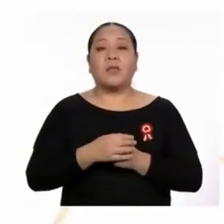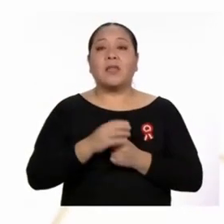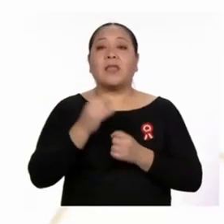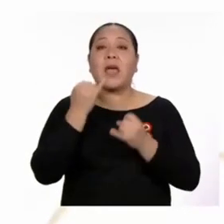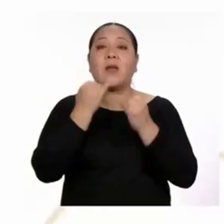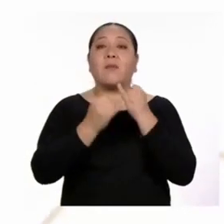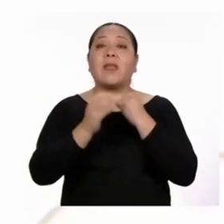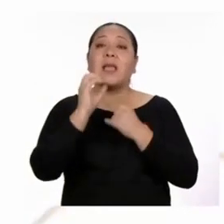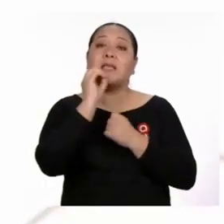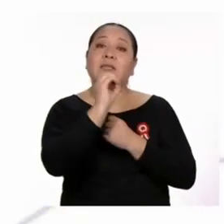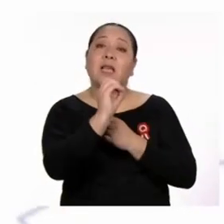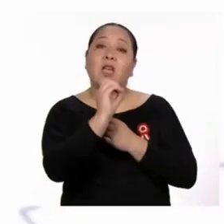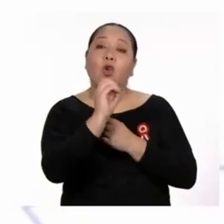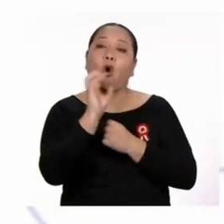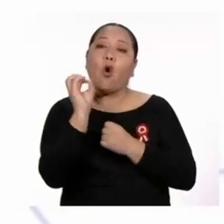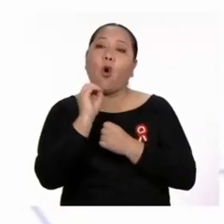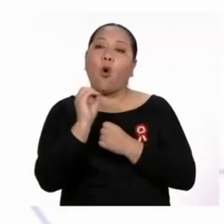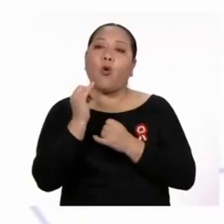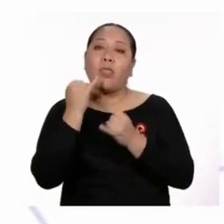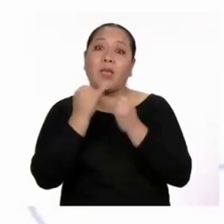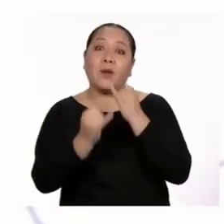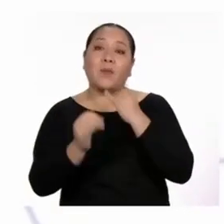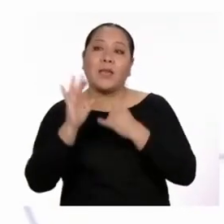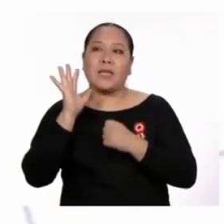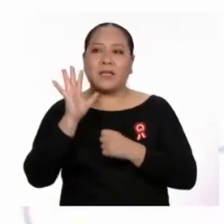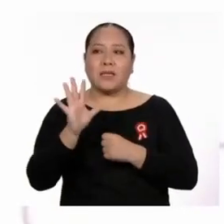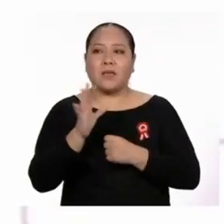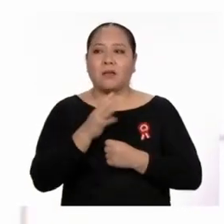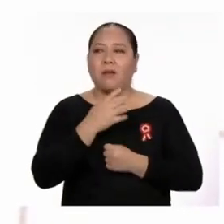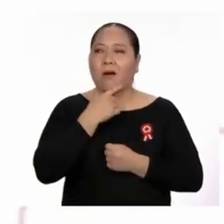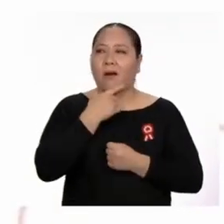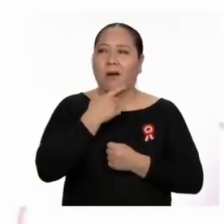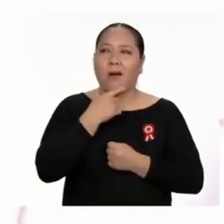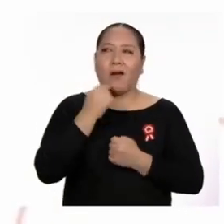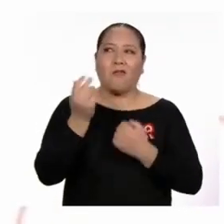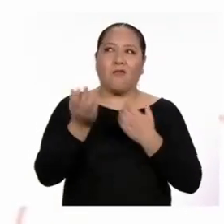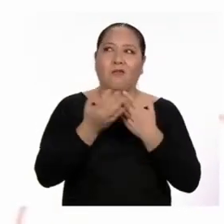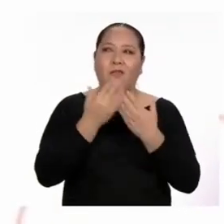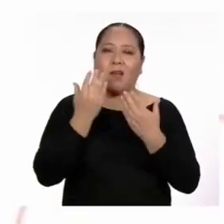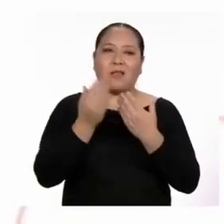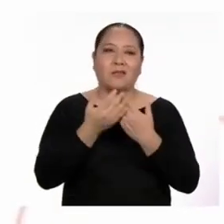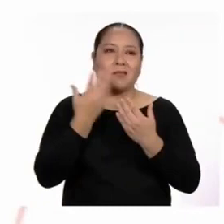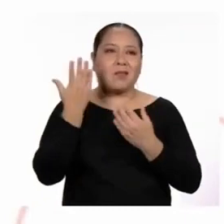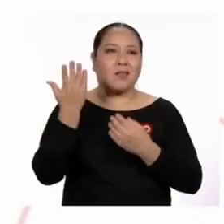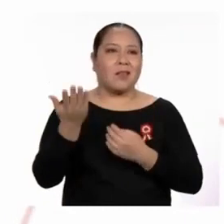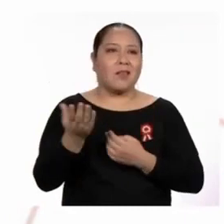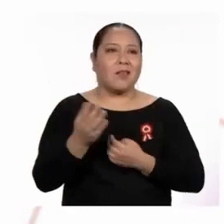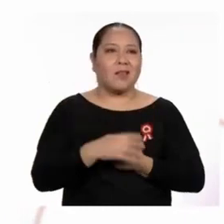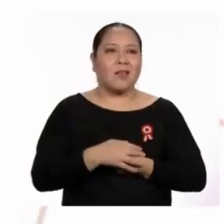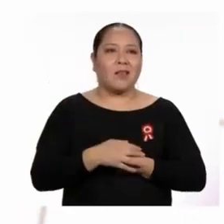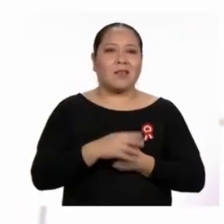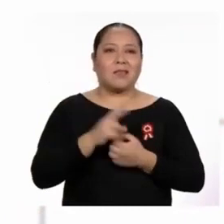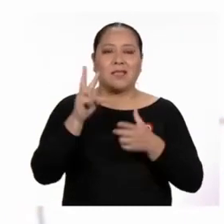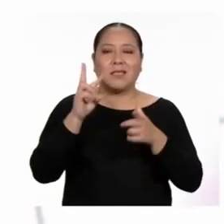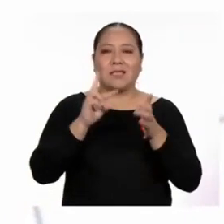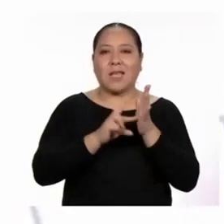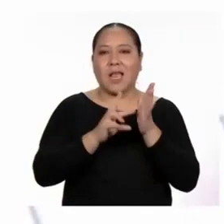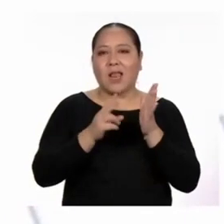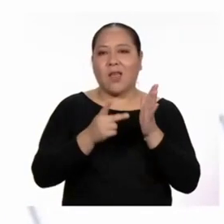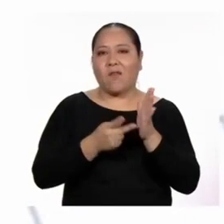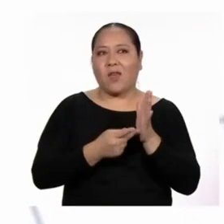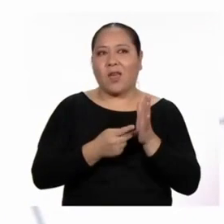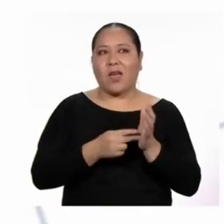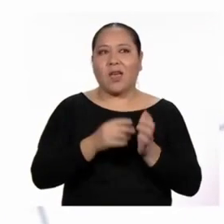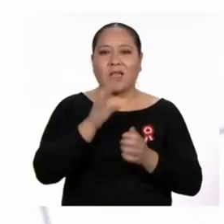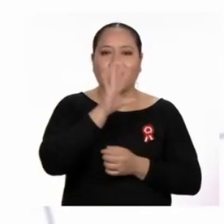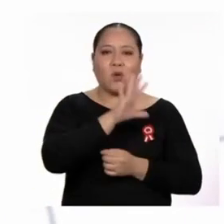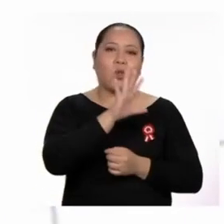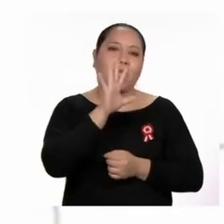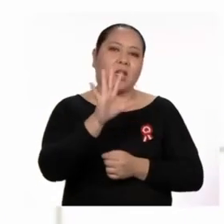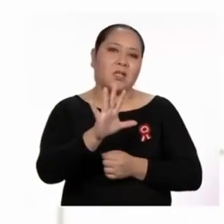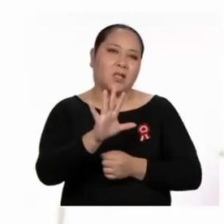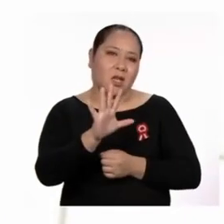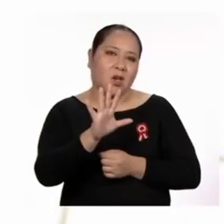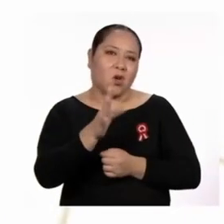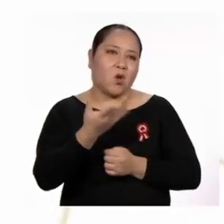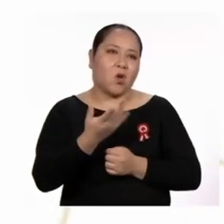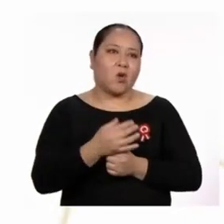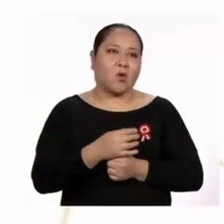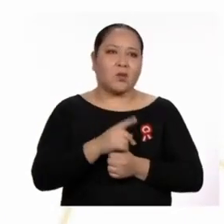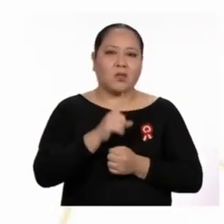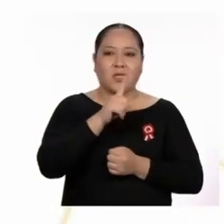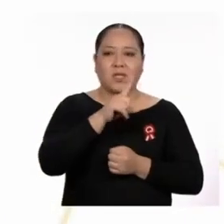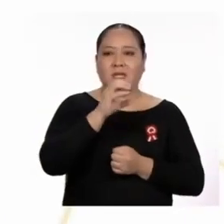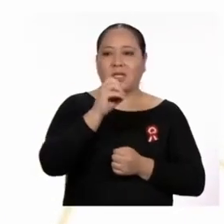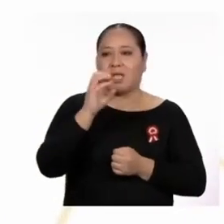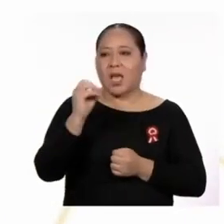0 o en 5. ¡Ay, qué fácil! O sea que 55,